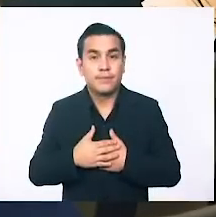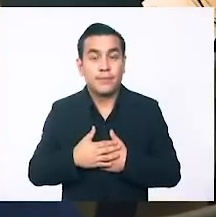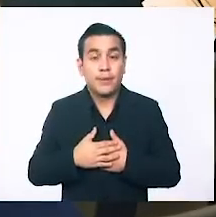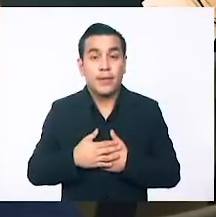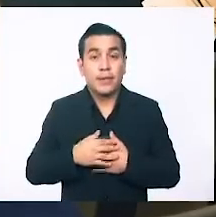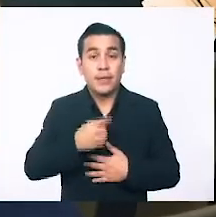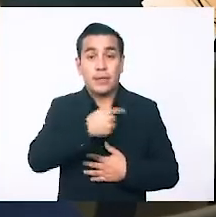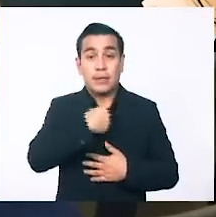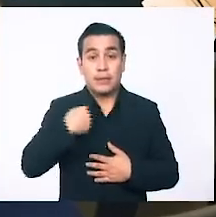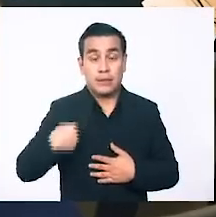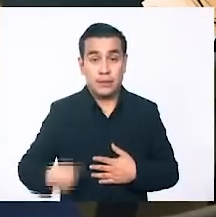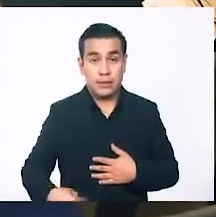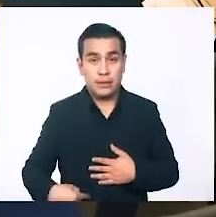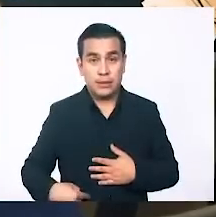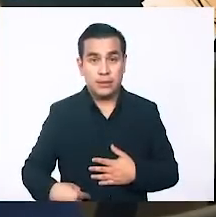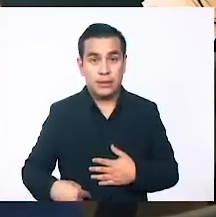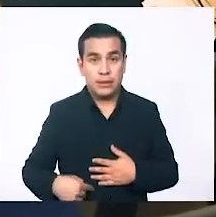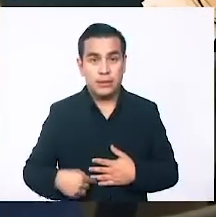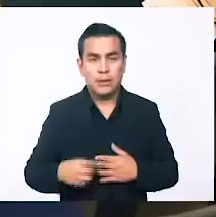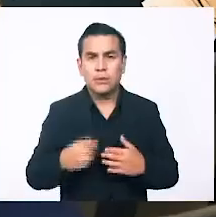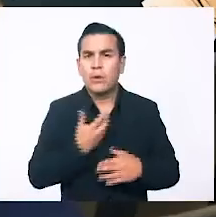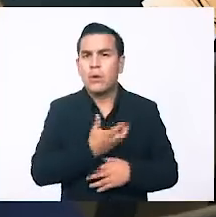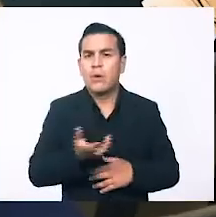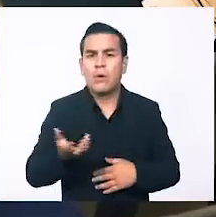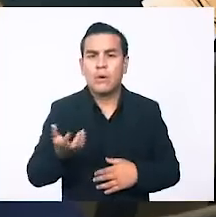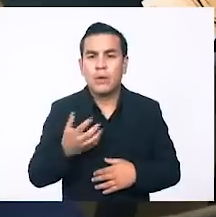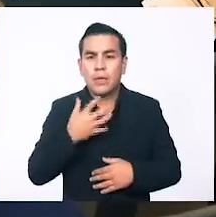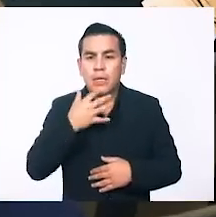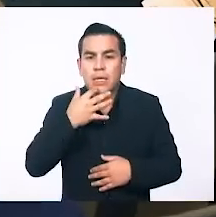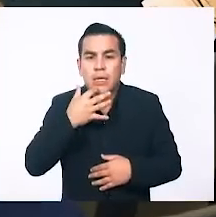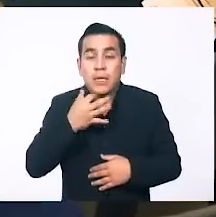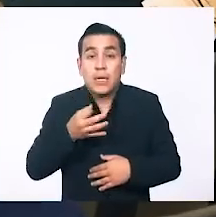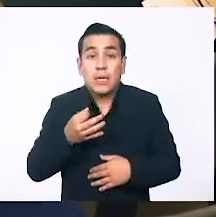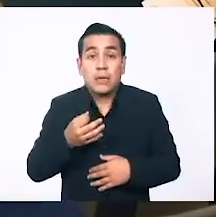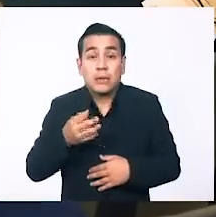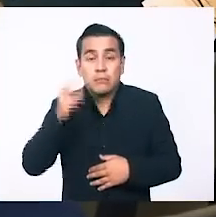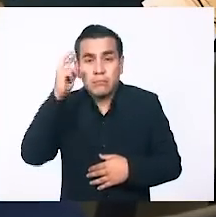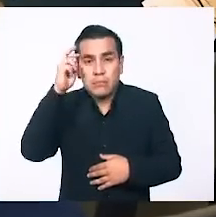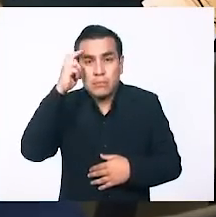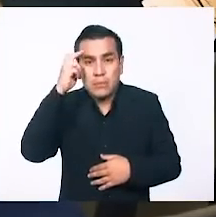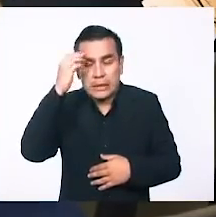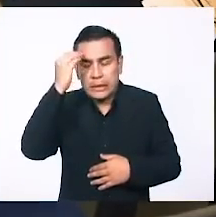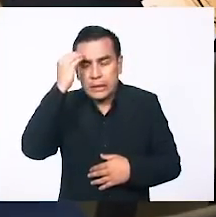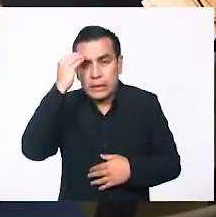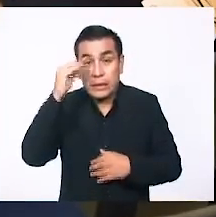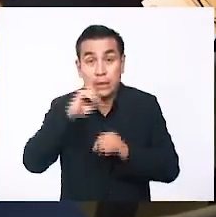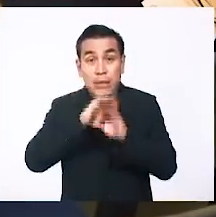China, en la Santa Sede, en Corea, en Japón, en la Unión Europea. Lo estoy leyendo en orden, no por ningún objetivo en particular.